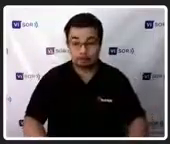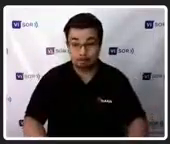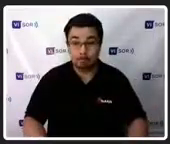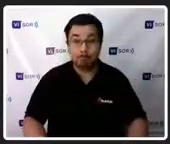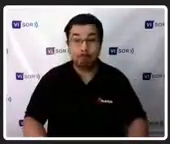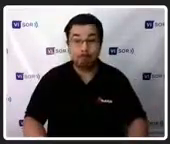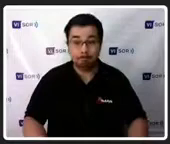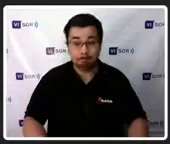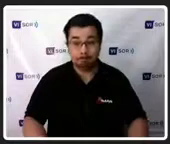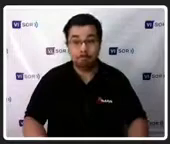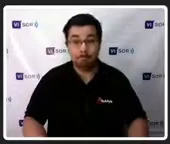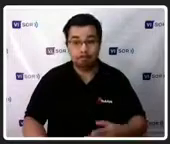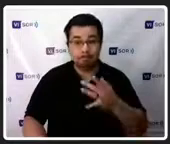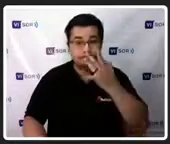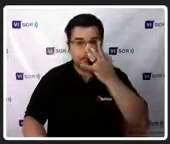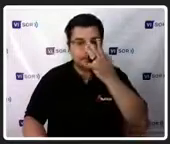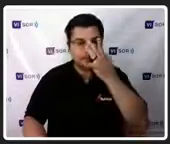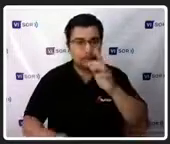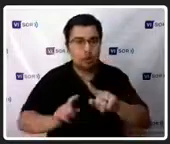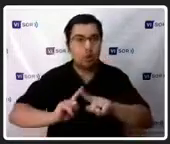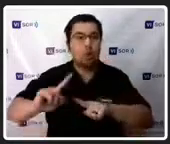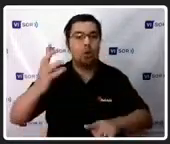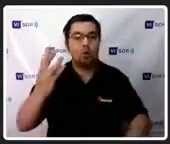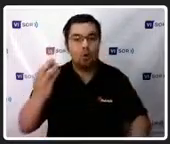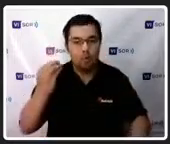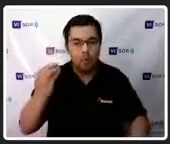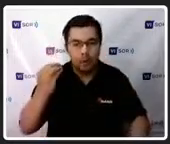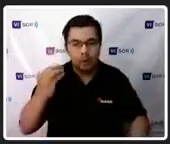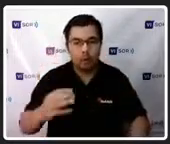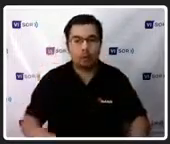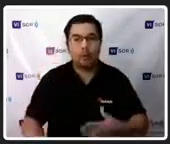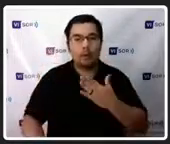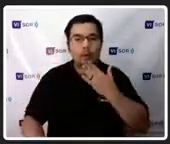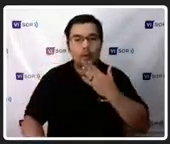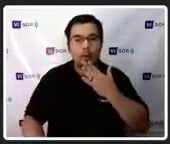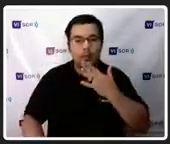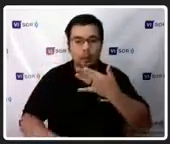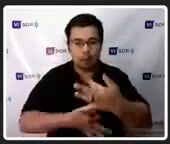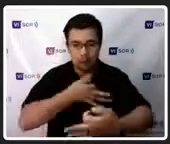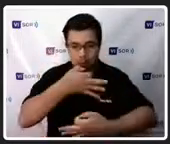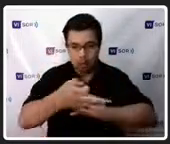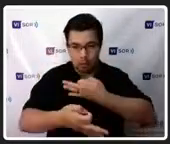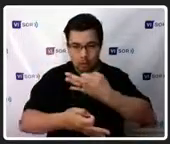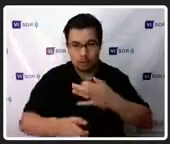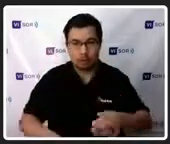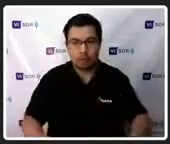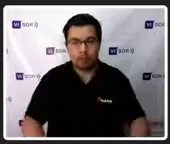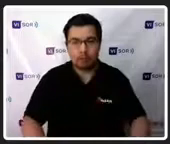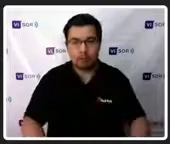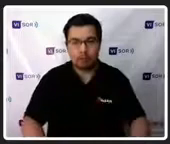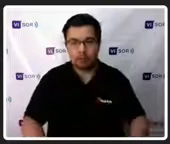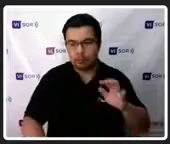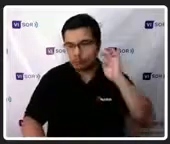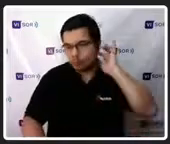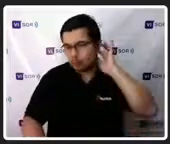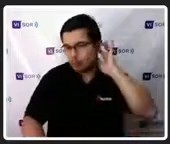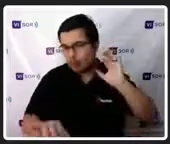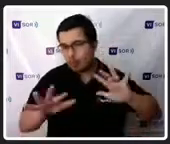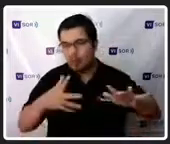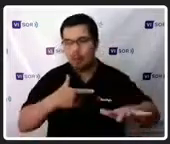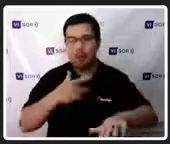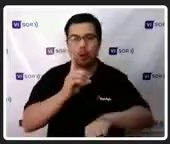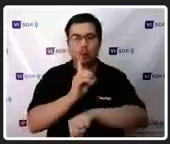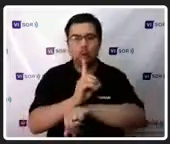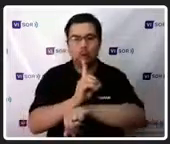Y lo otro bueno es que también del lado hablándote como un poco como docente, porque me pasó que, bueno, la vuelta a la vida me